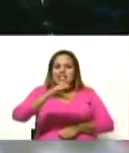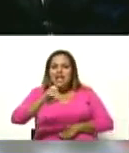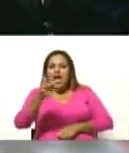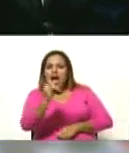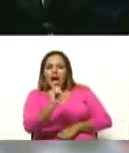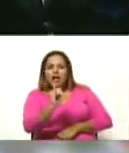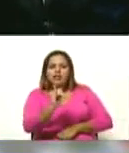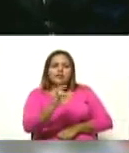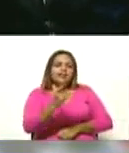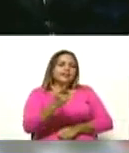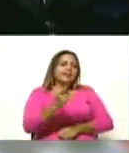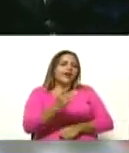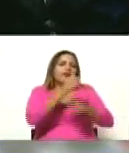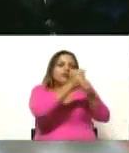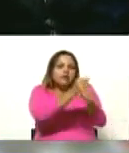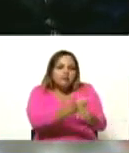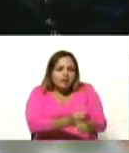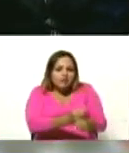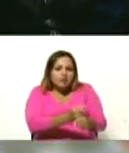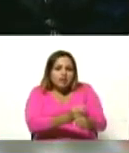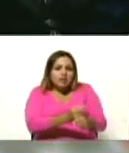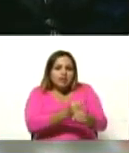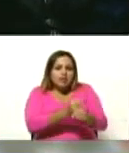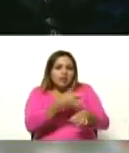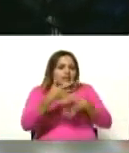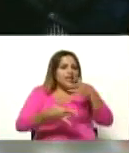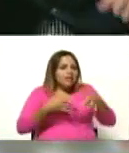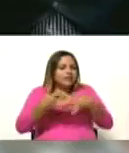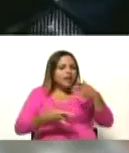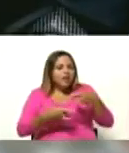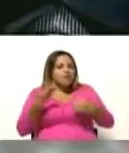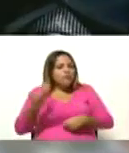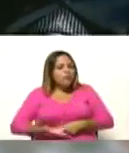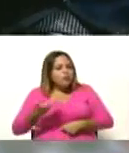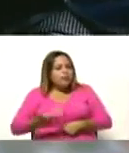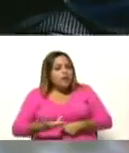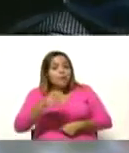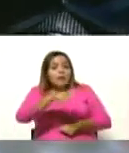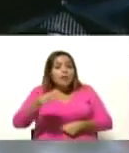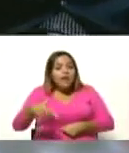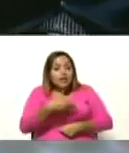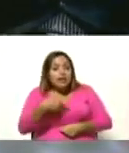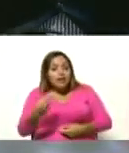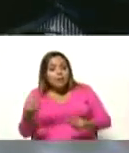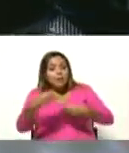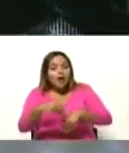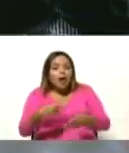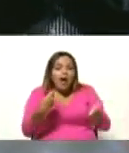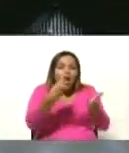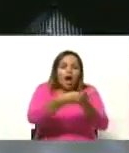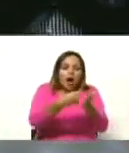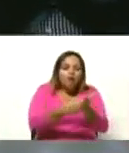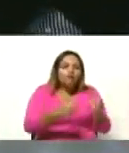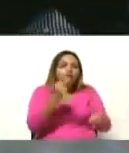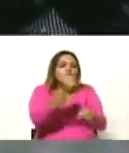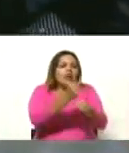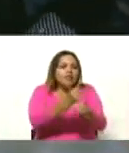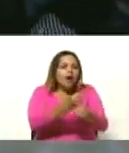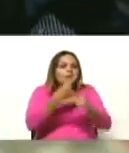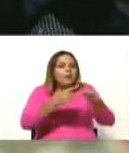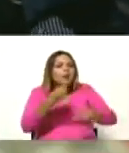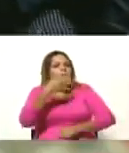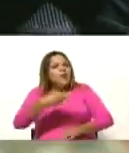valoración o con una expectativa de actuación importante. La gente quiere inversión, producción, empleo, pero empleo